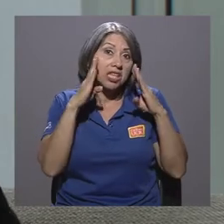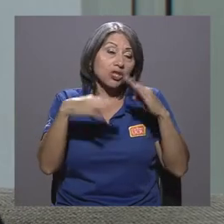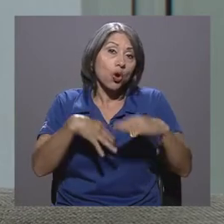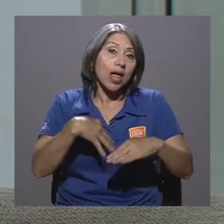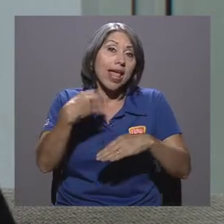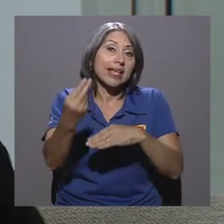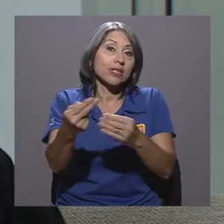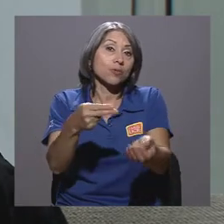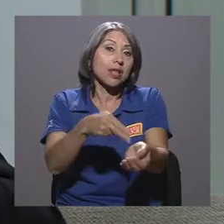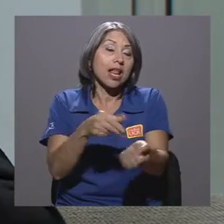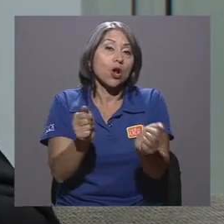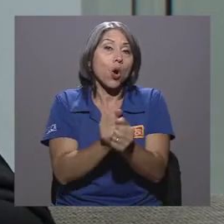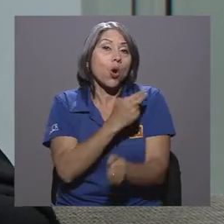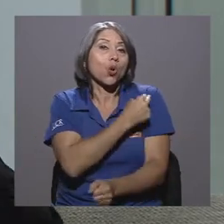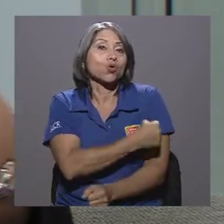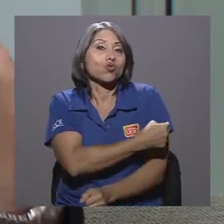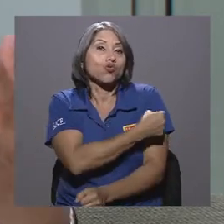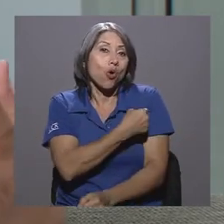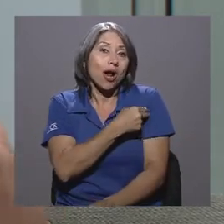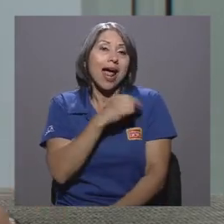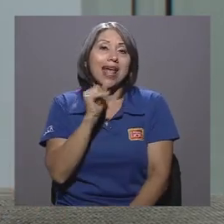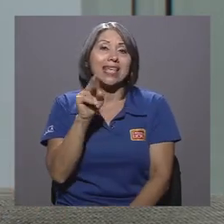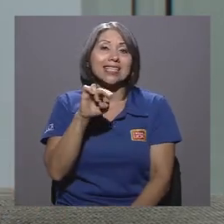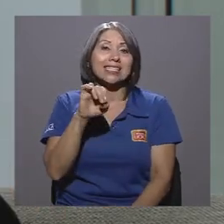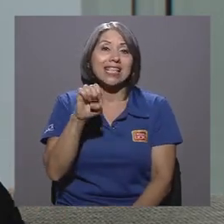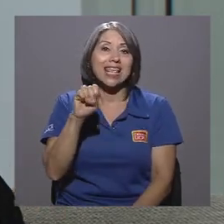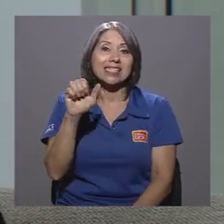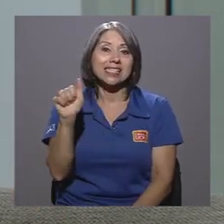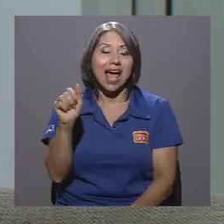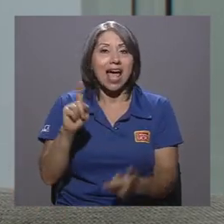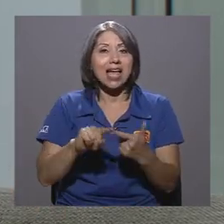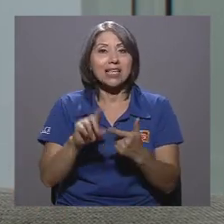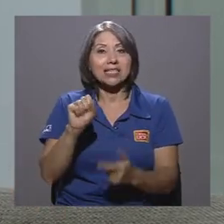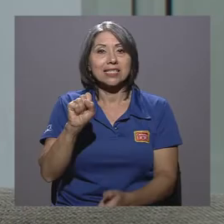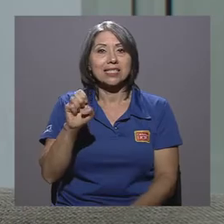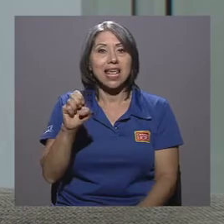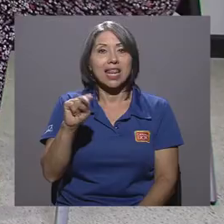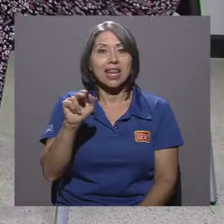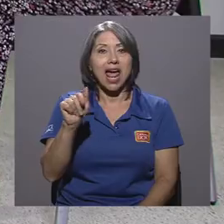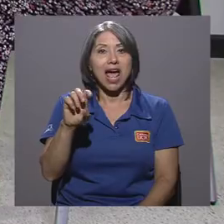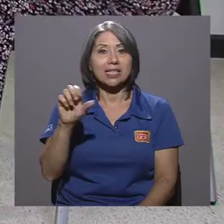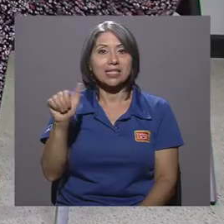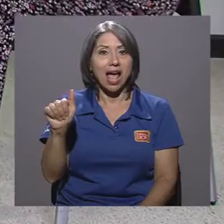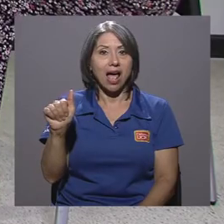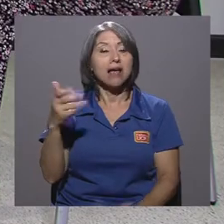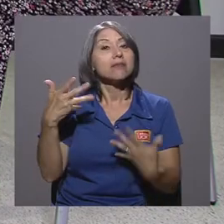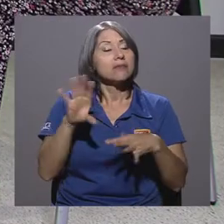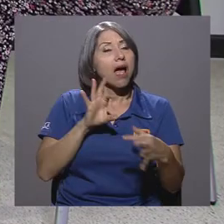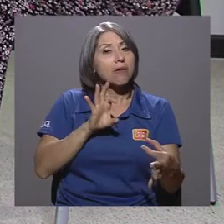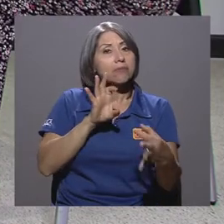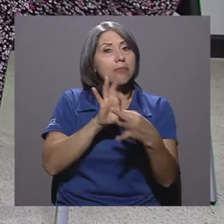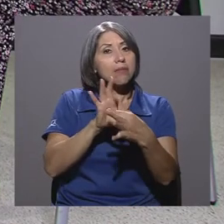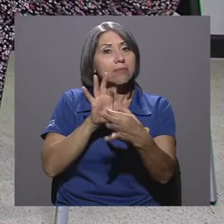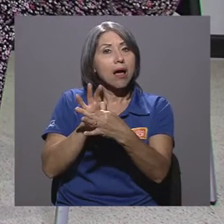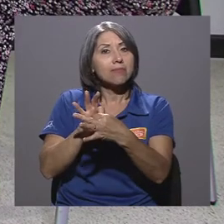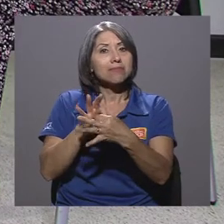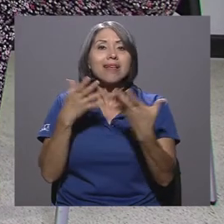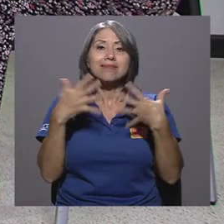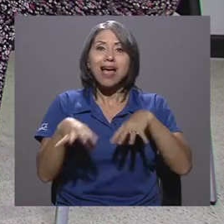Roja, Inciensa, en fin, SENASA, por ejemplo, tenemos una coordinación y hemos activado lo que se